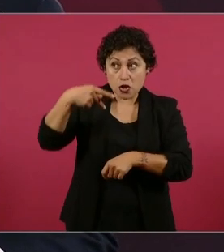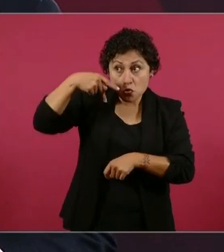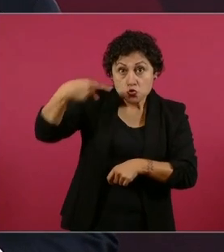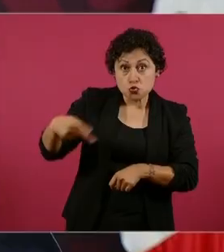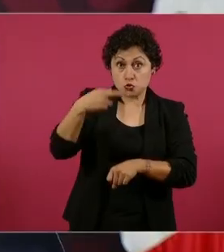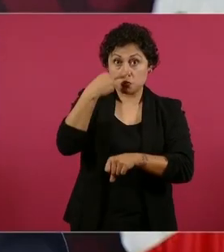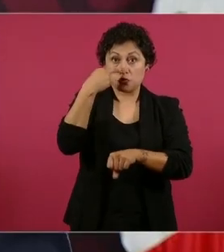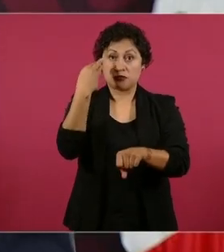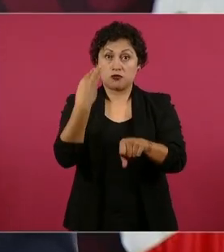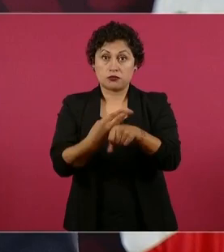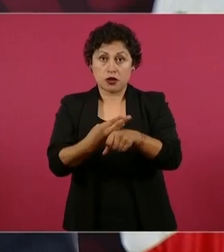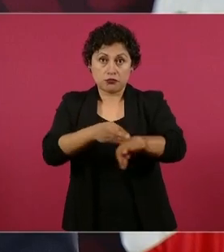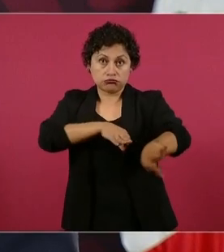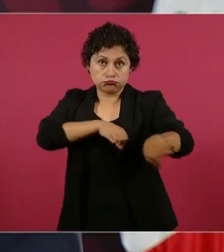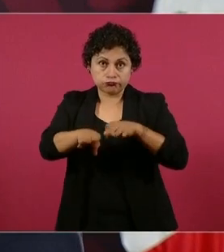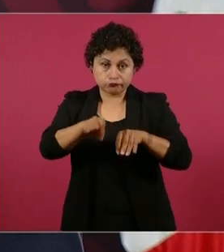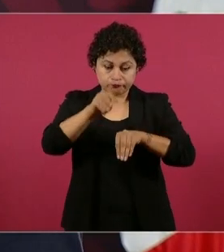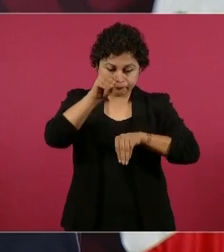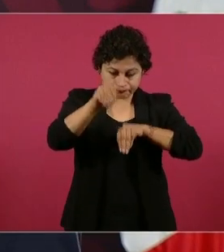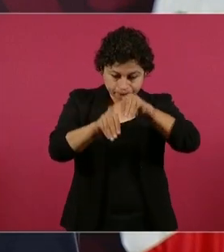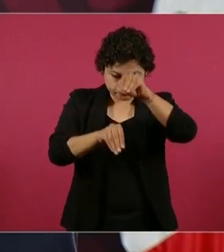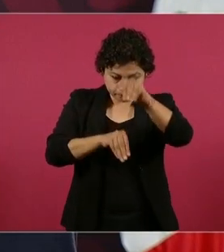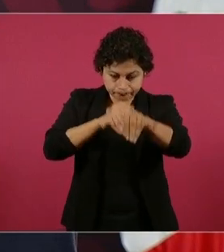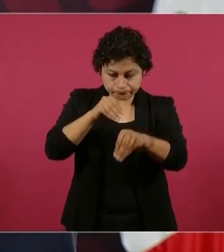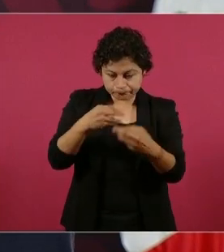y que emita una resolución